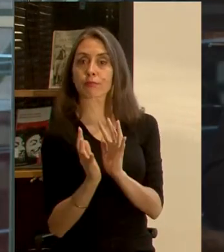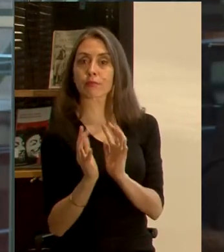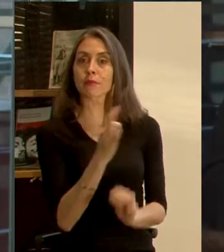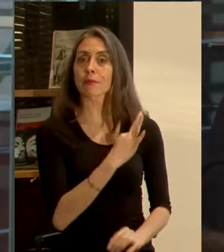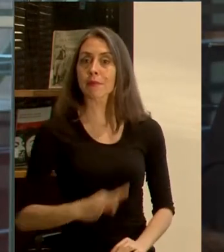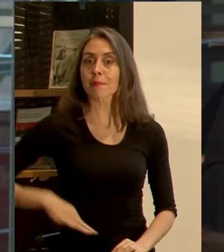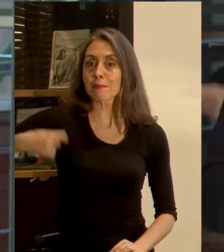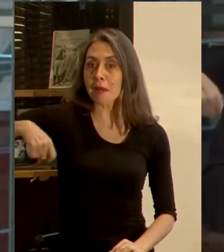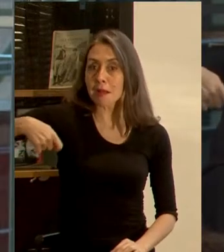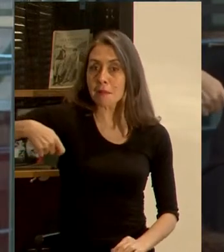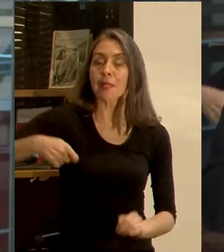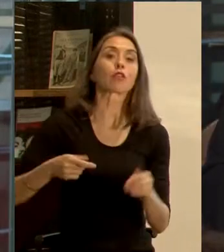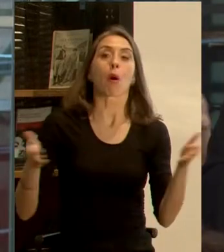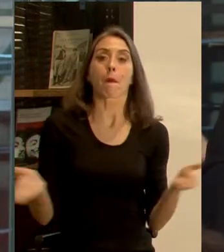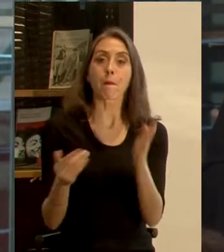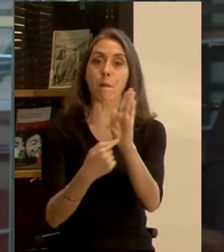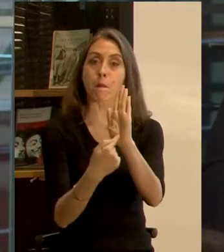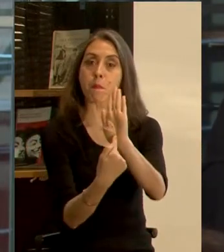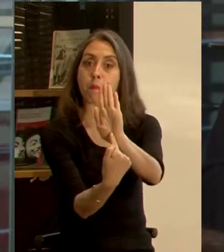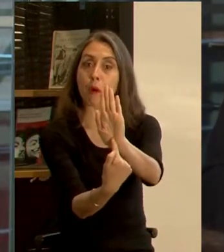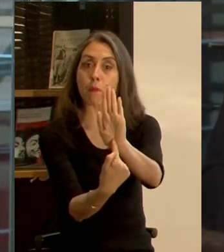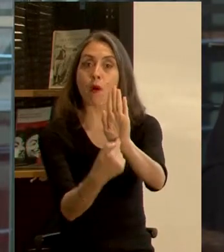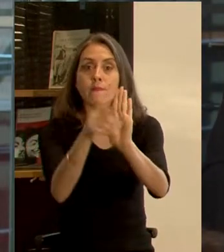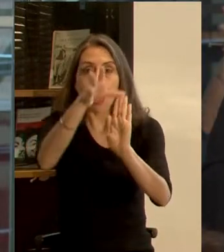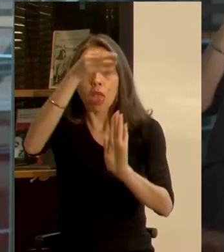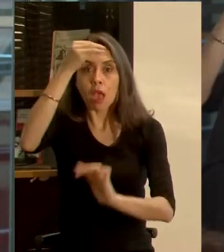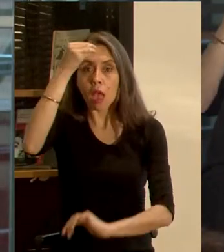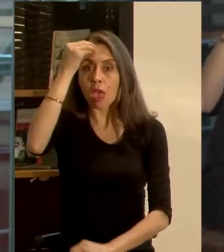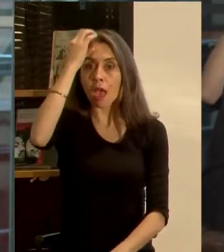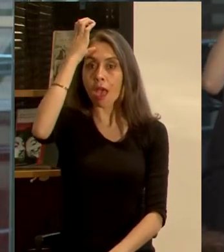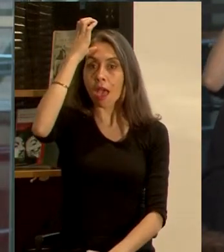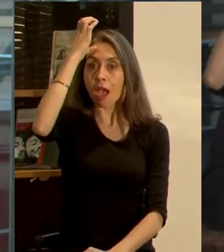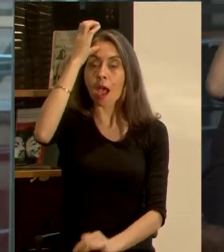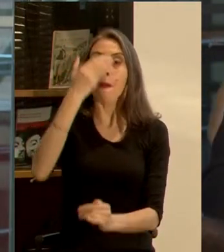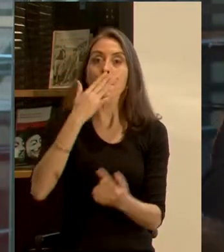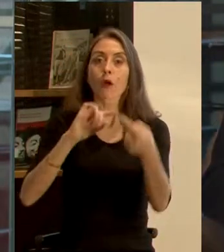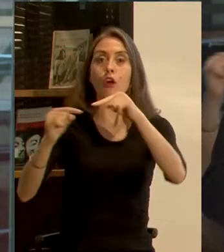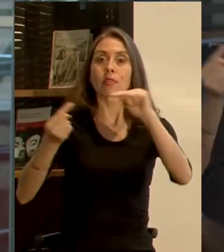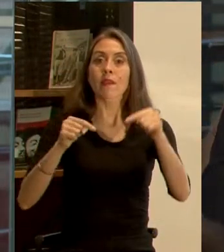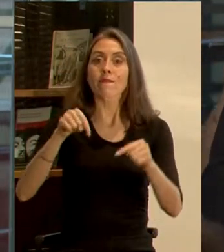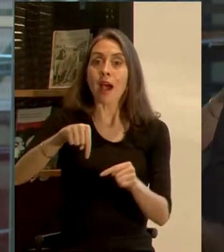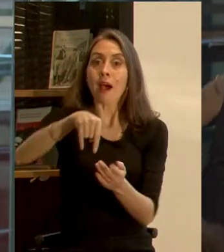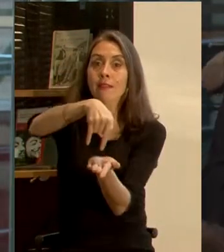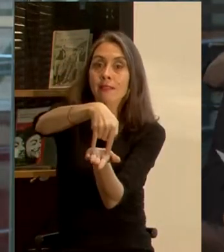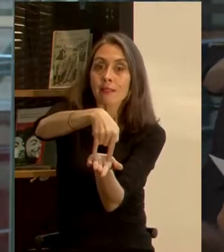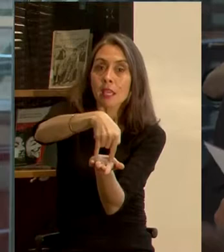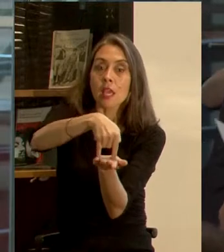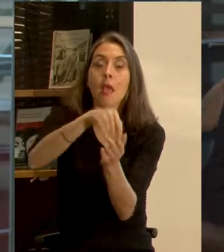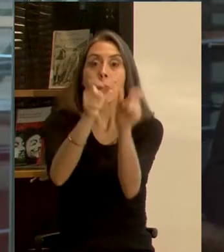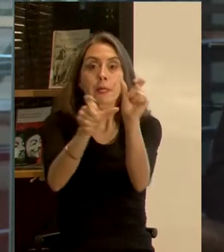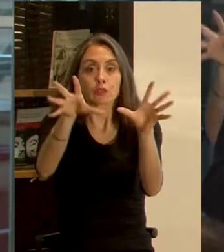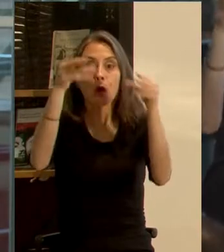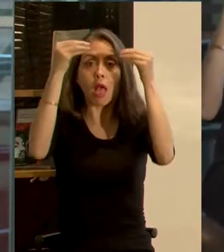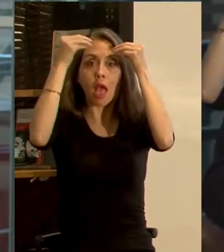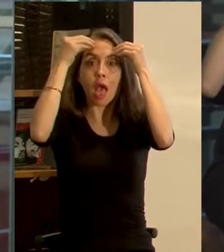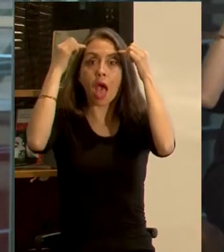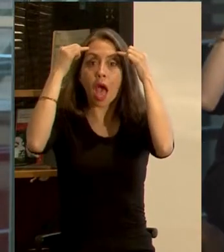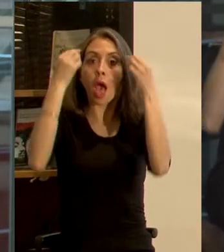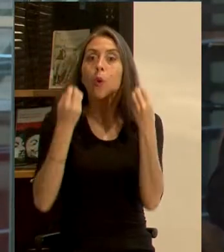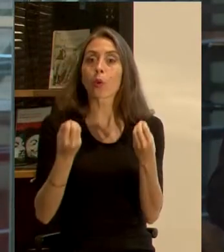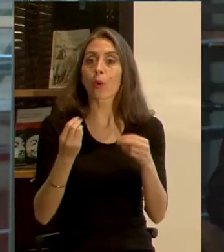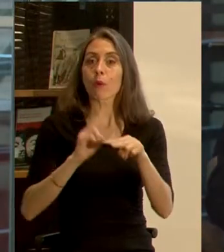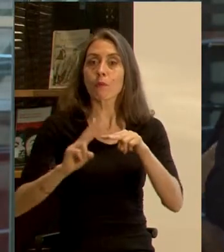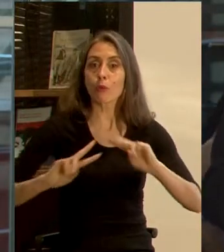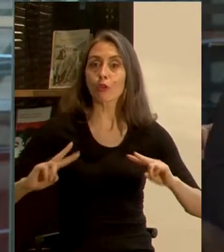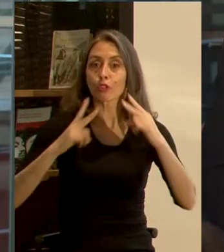Su promoción no solo podrá ayudar a generar conocimiento que nutra el debate legislativo, sino también creará conciencia respecto a cómo